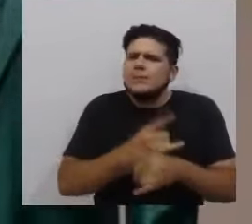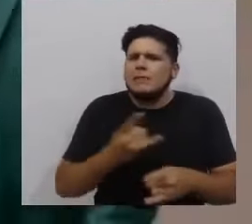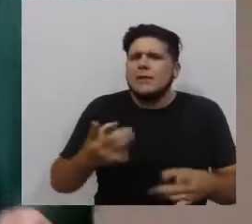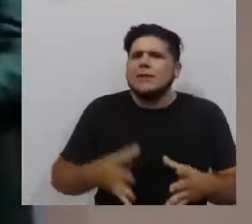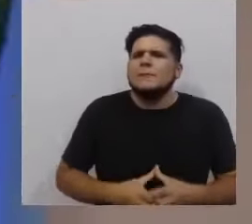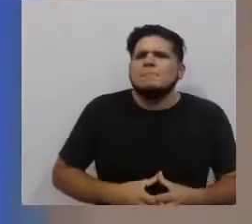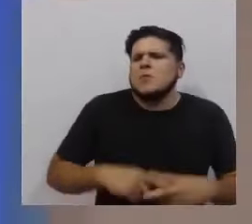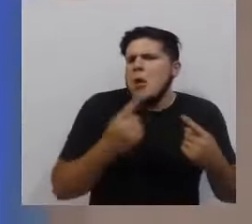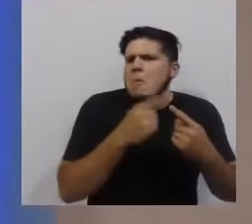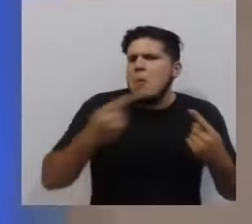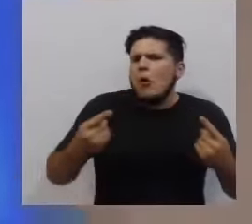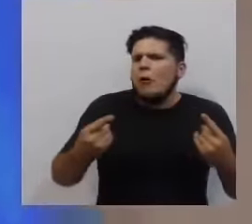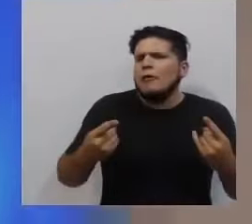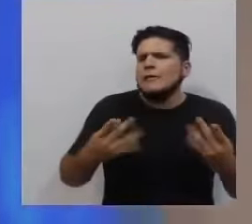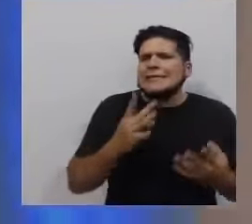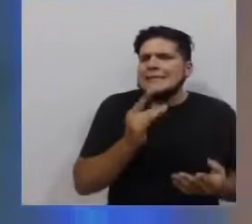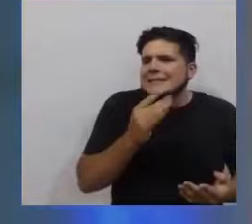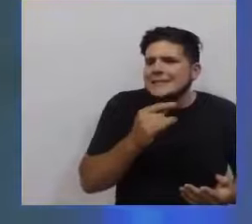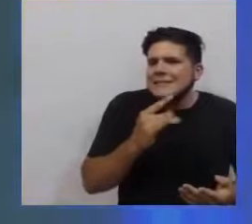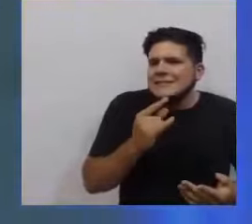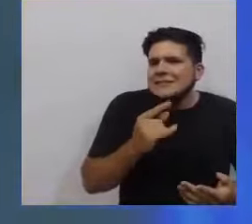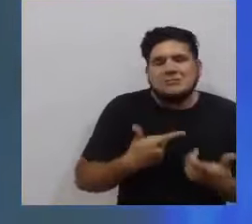y mucho menos imposible